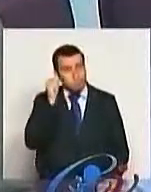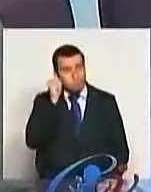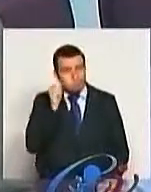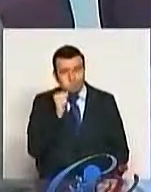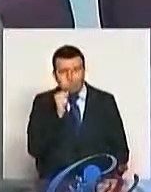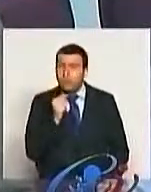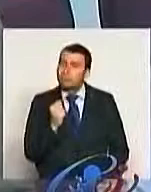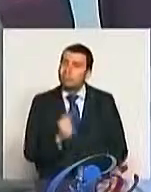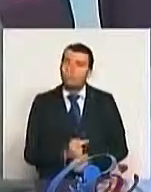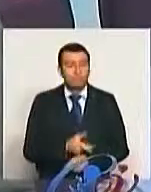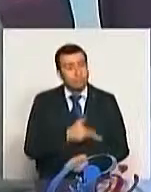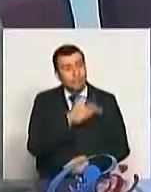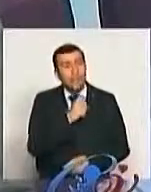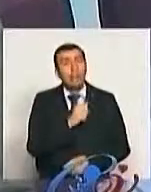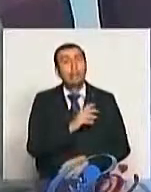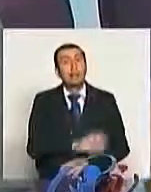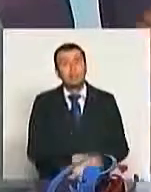Bueno.